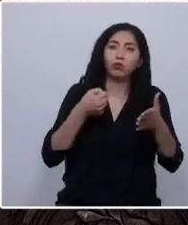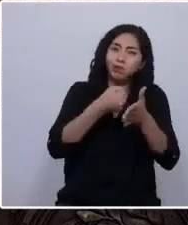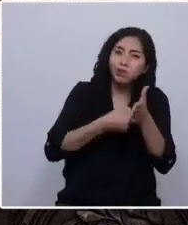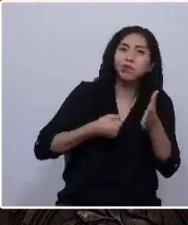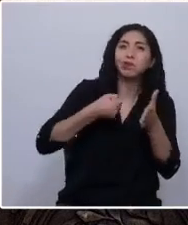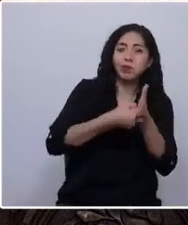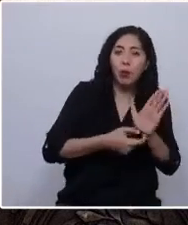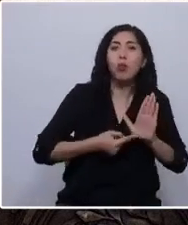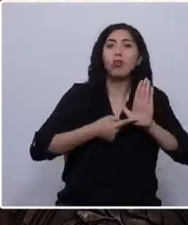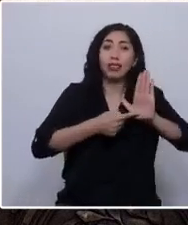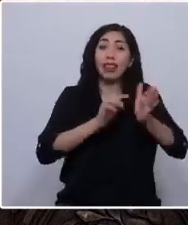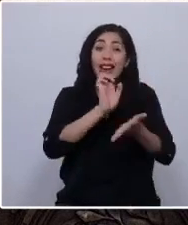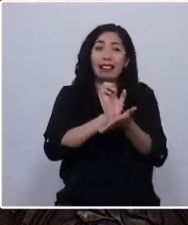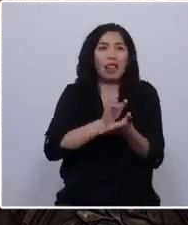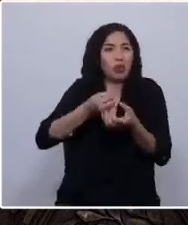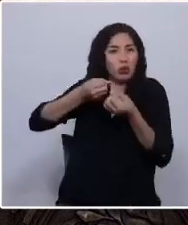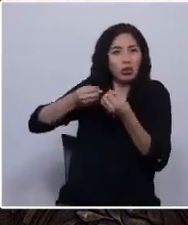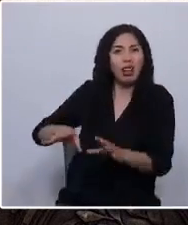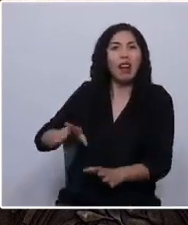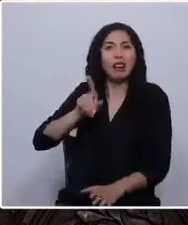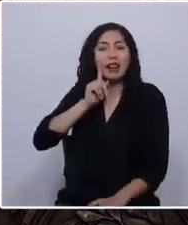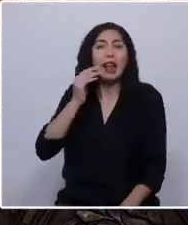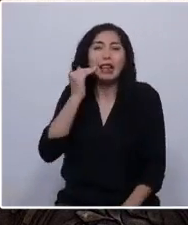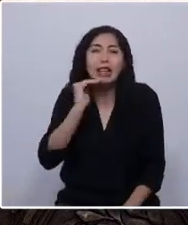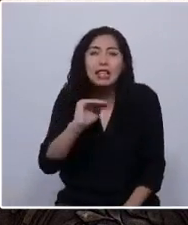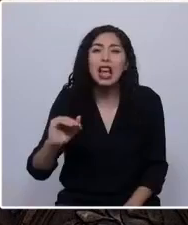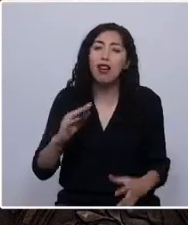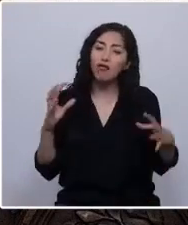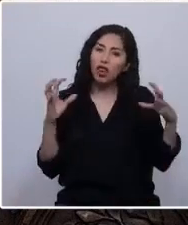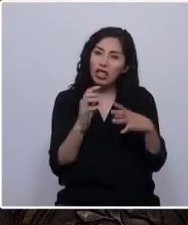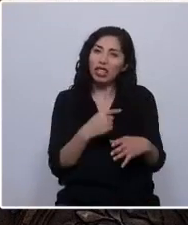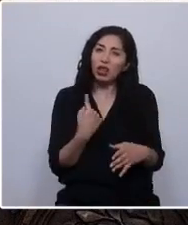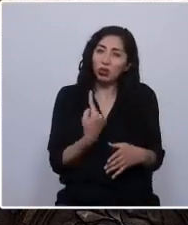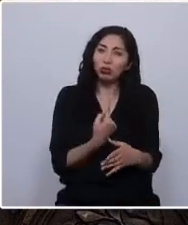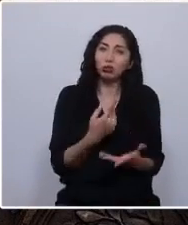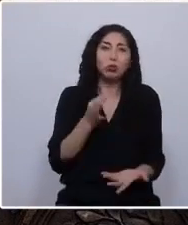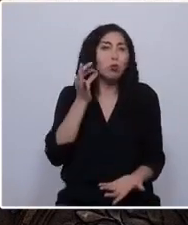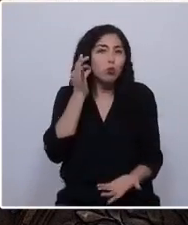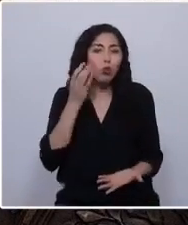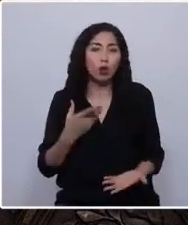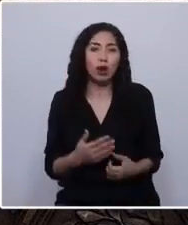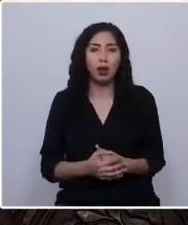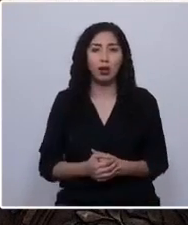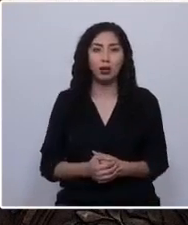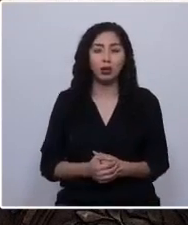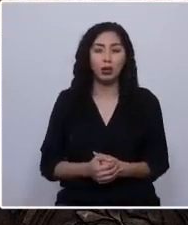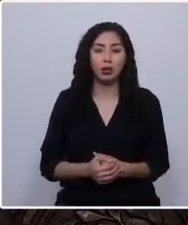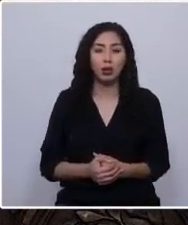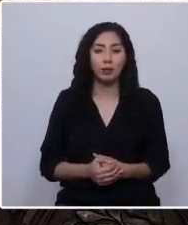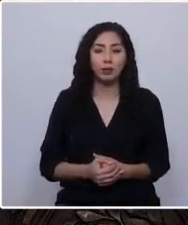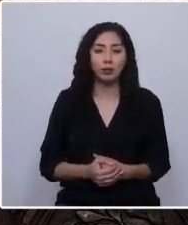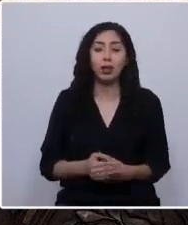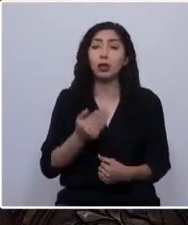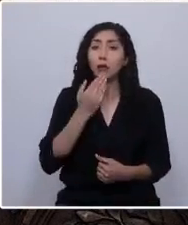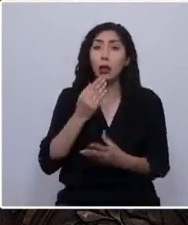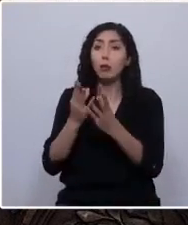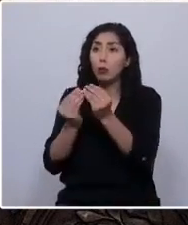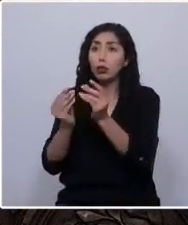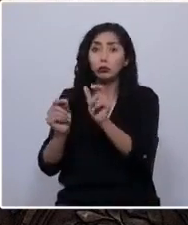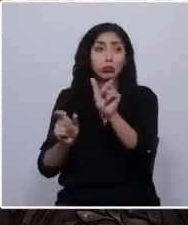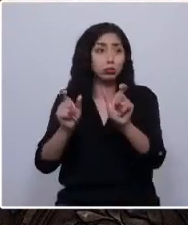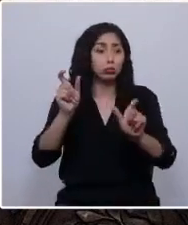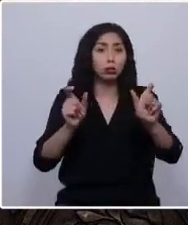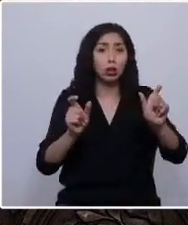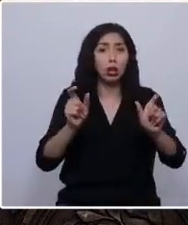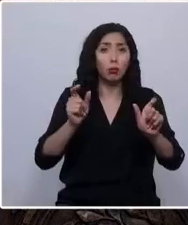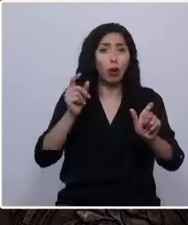la sociedad a la niñez y a la violencia a la que estamos expuestas las mujeres, o como líderes con mil capacidades, que son mujeres y hombres